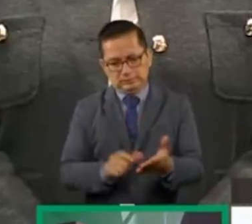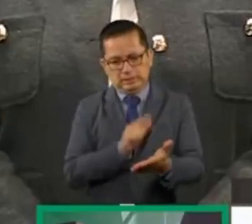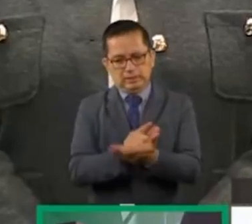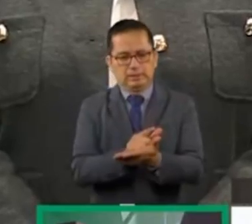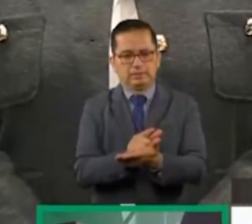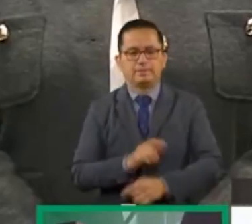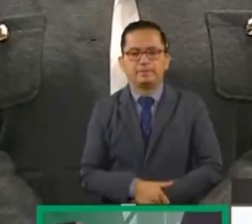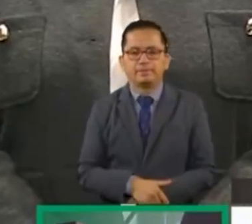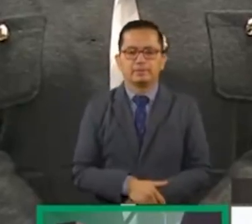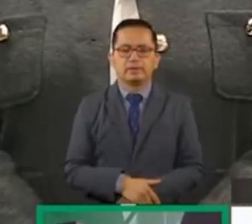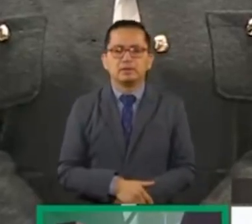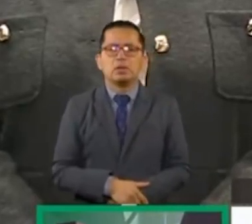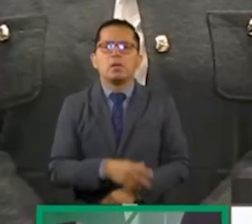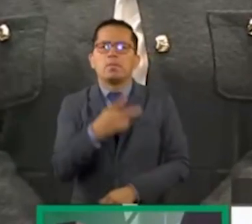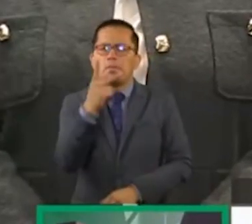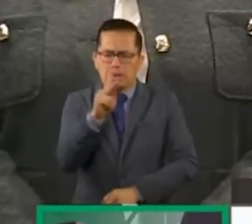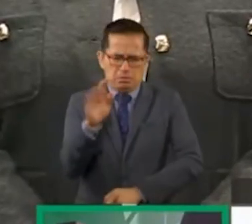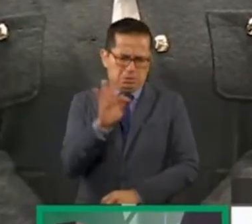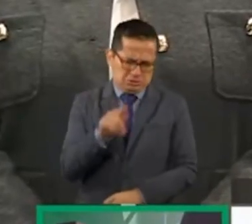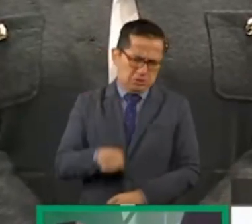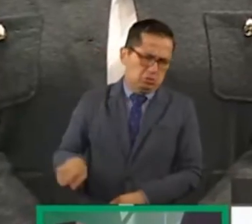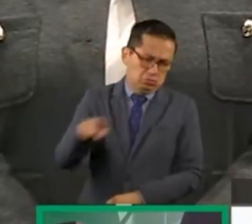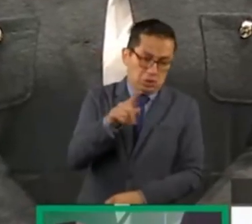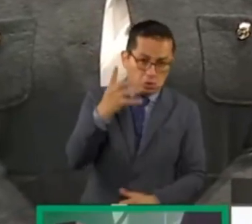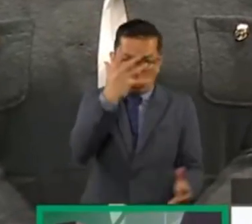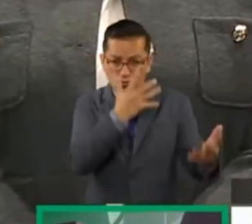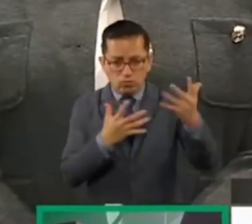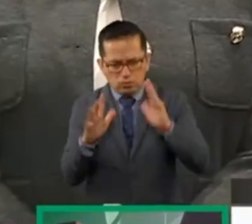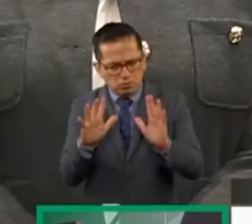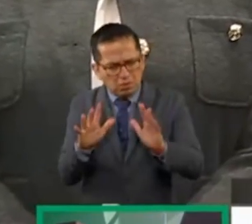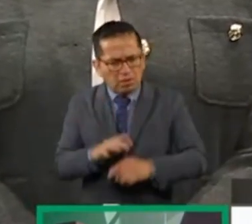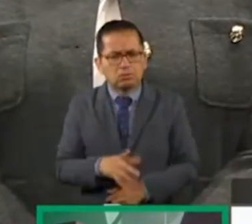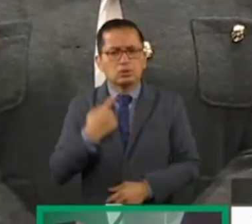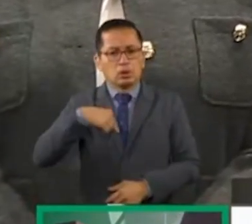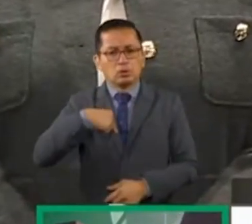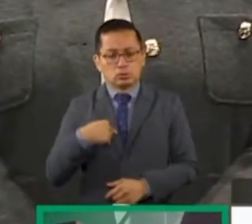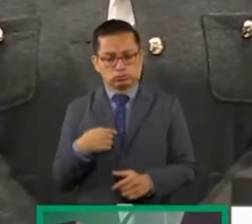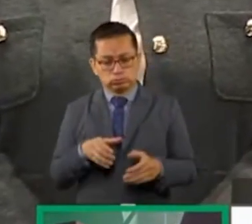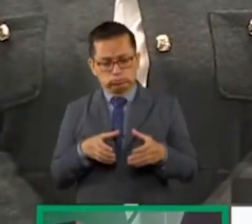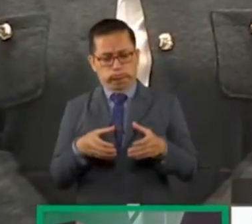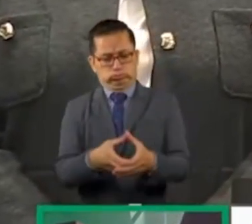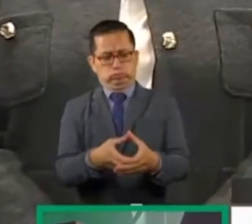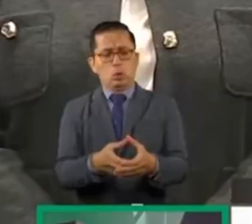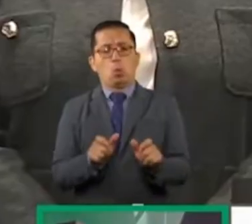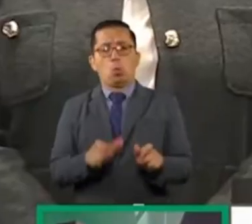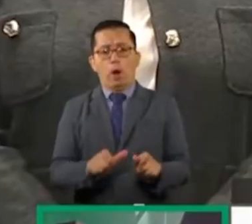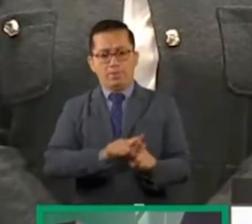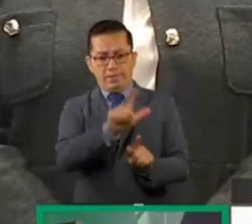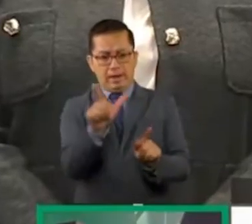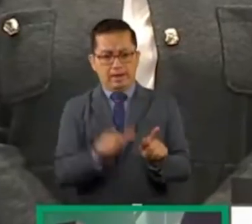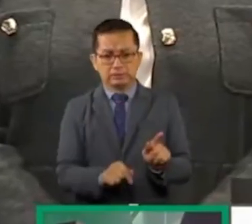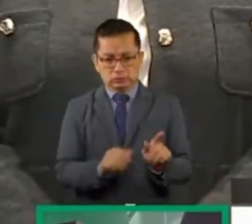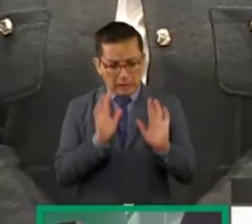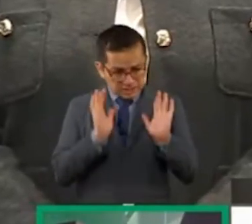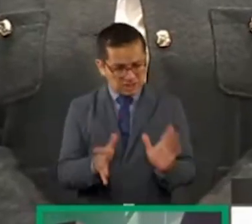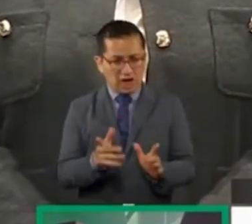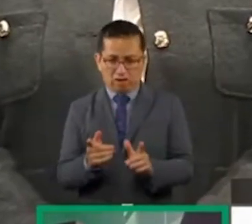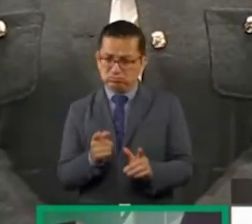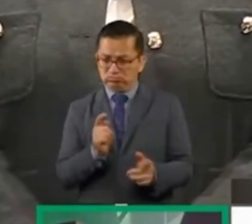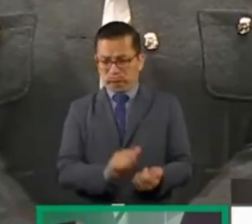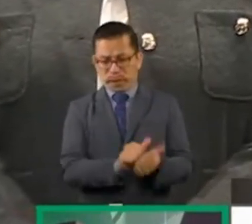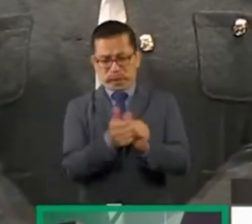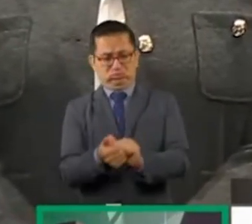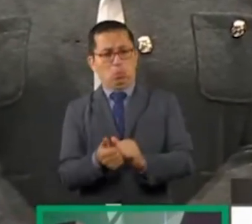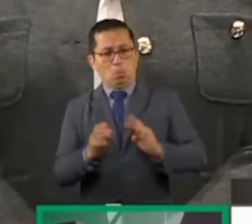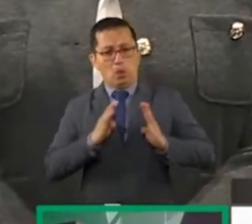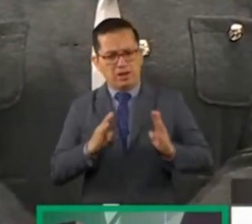en ningún momento estamos militarizando a la Guardia Nacional como por quizás falta de comprensión lectora